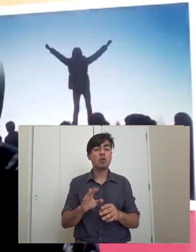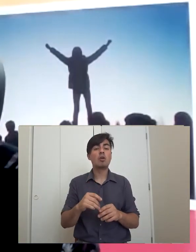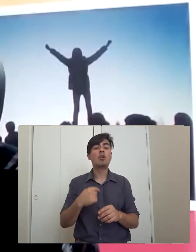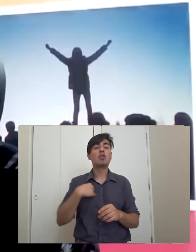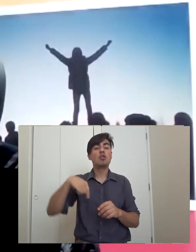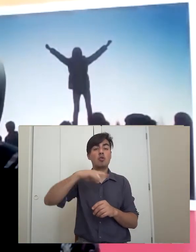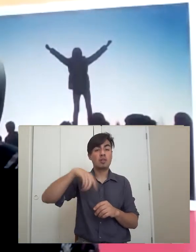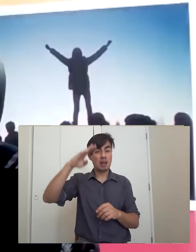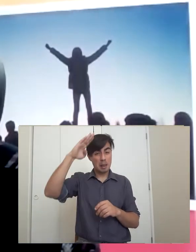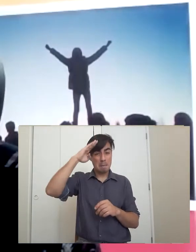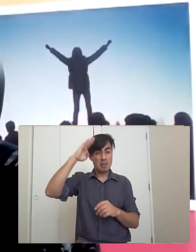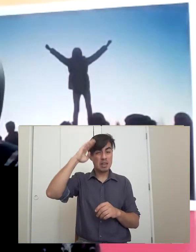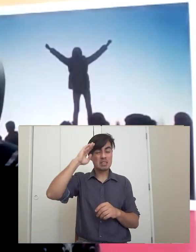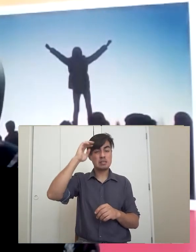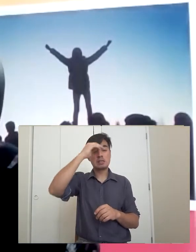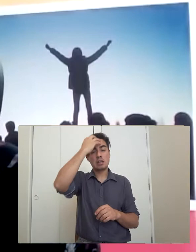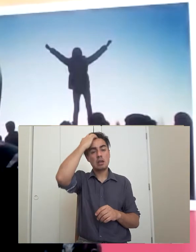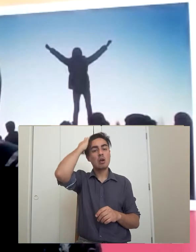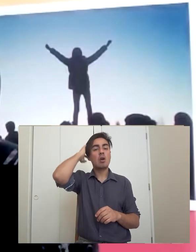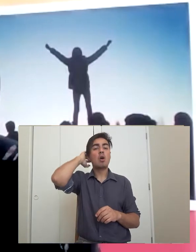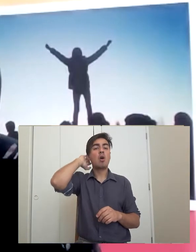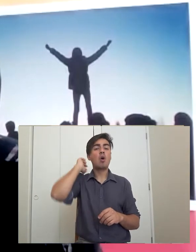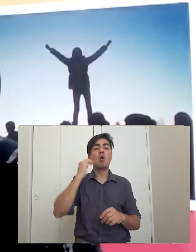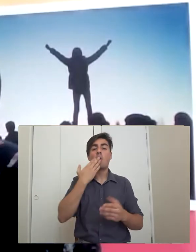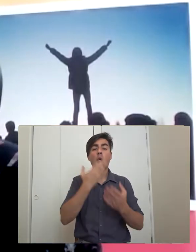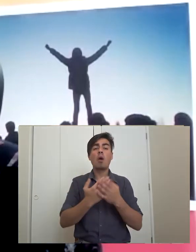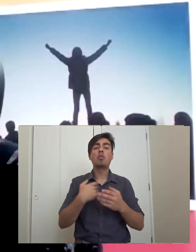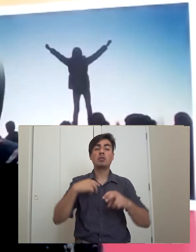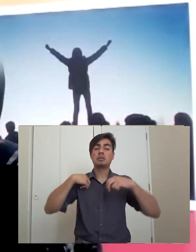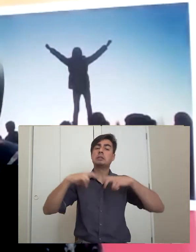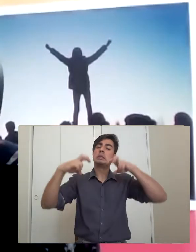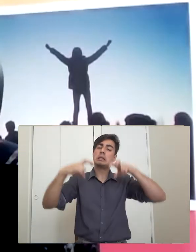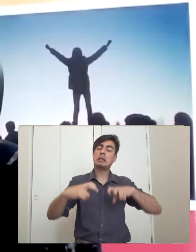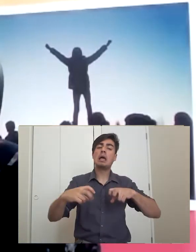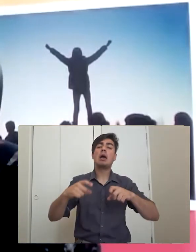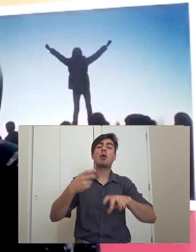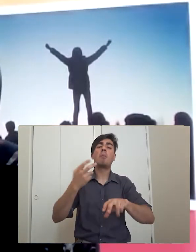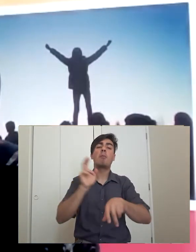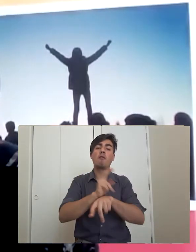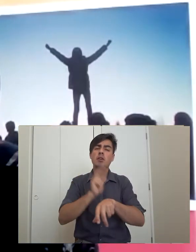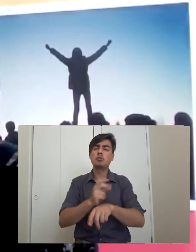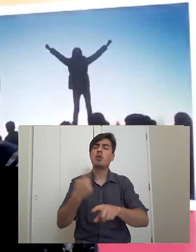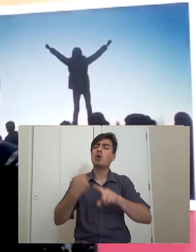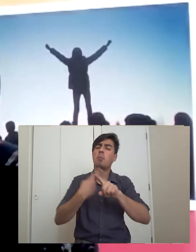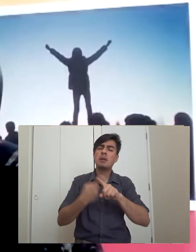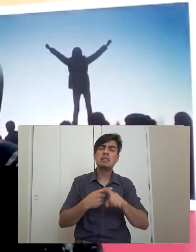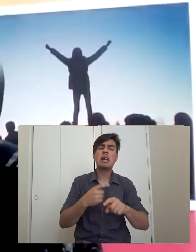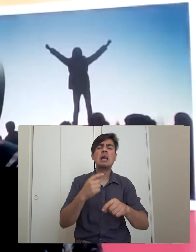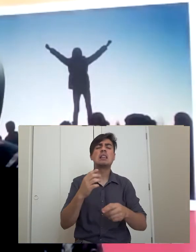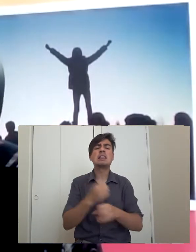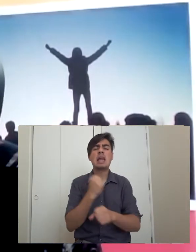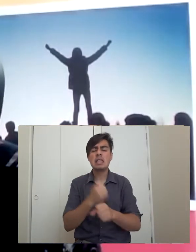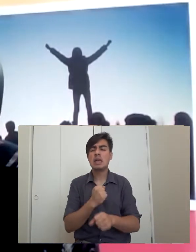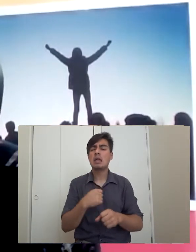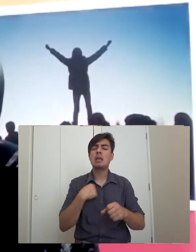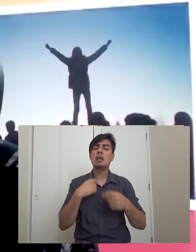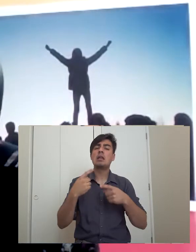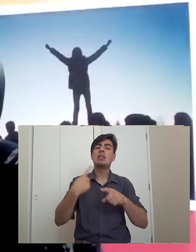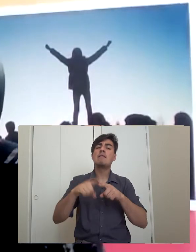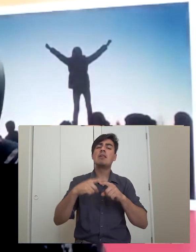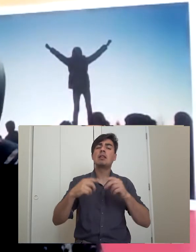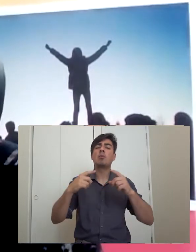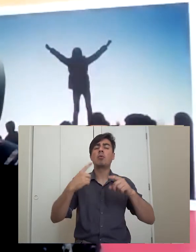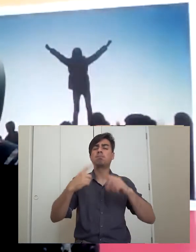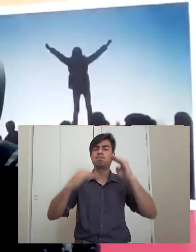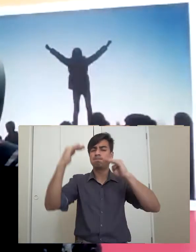nuestras experiencias, cuando nos sentamos con los profesores en talleres y analizamos los diferentes niveles